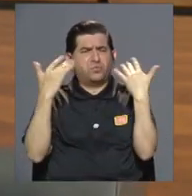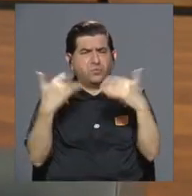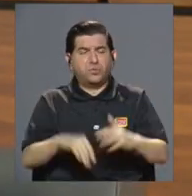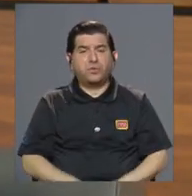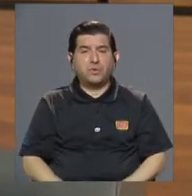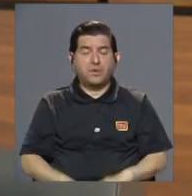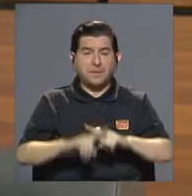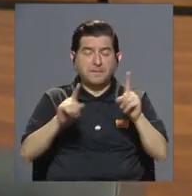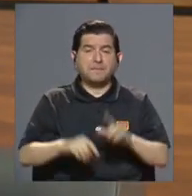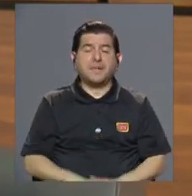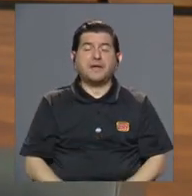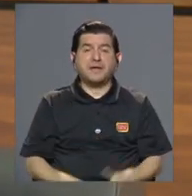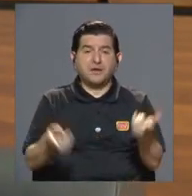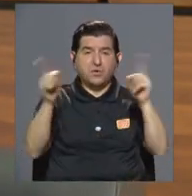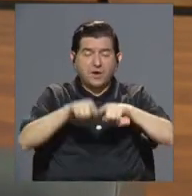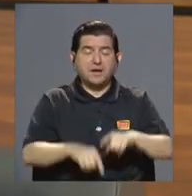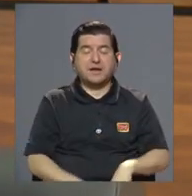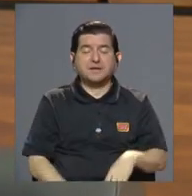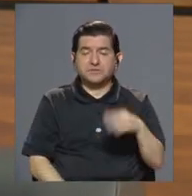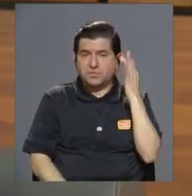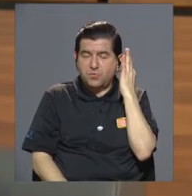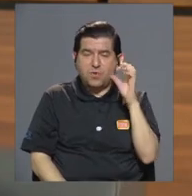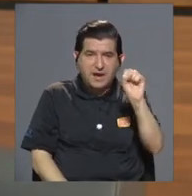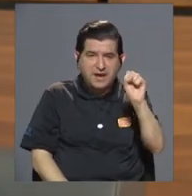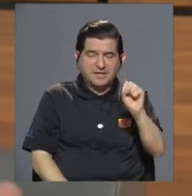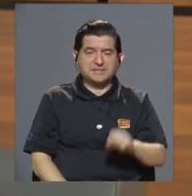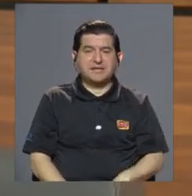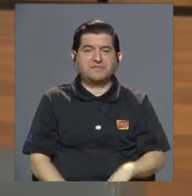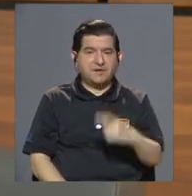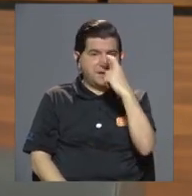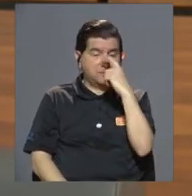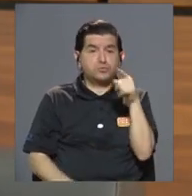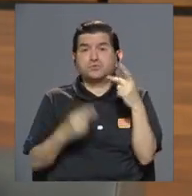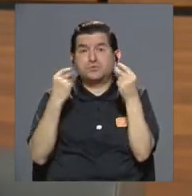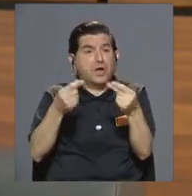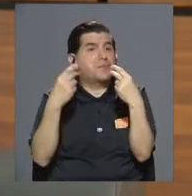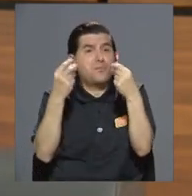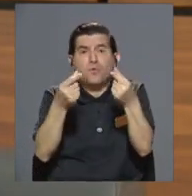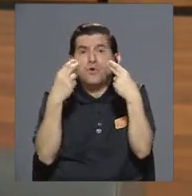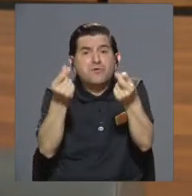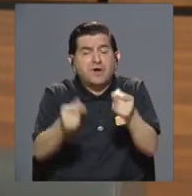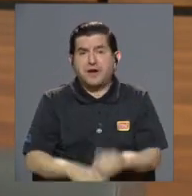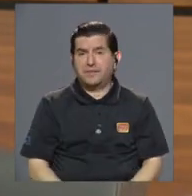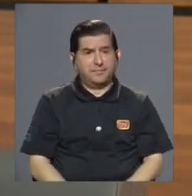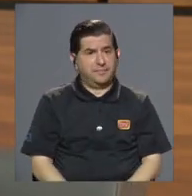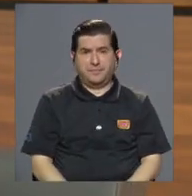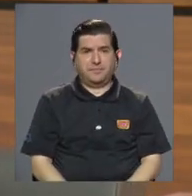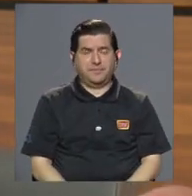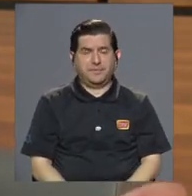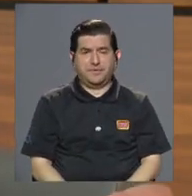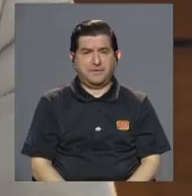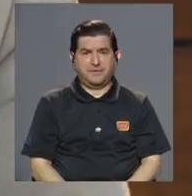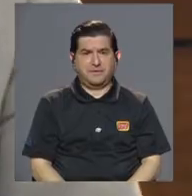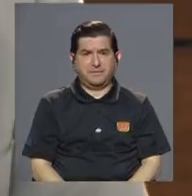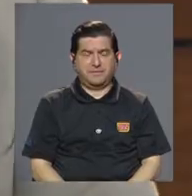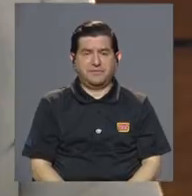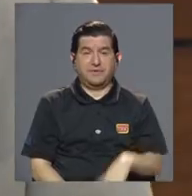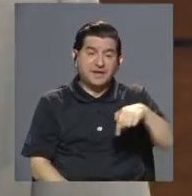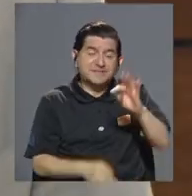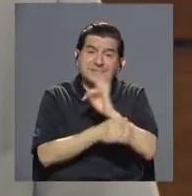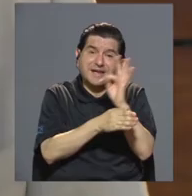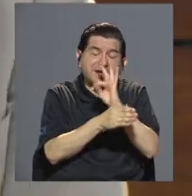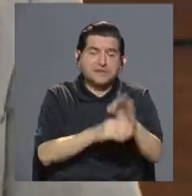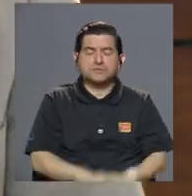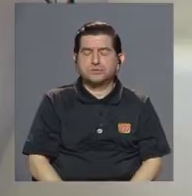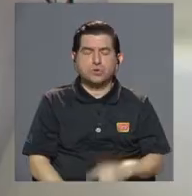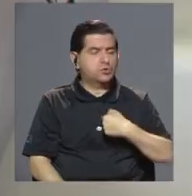el caso de Stephanie Escazú es... Bueno, es que usted va a una velocidad como en el hiperespacio, me siento en Star Wars. Es televisión, don